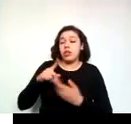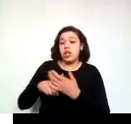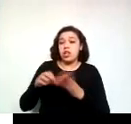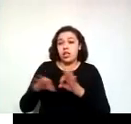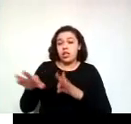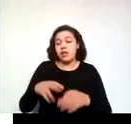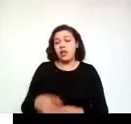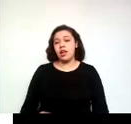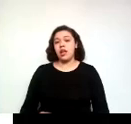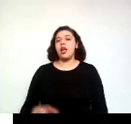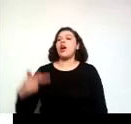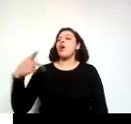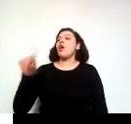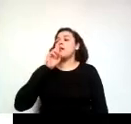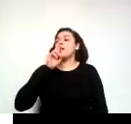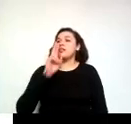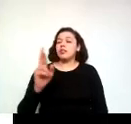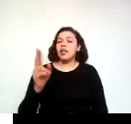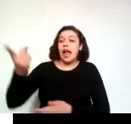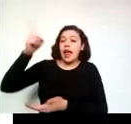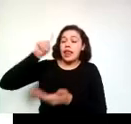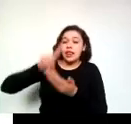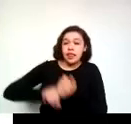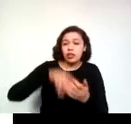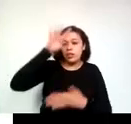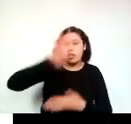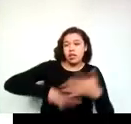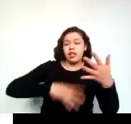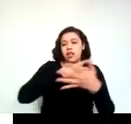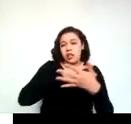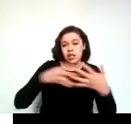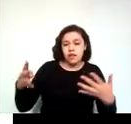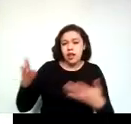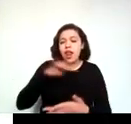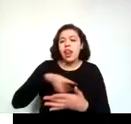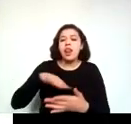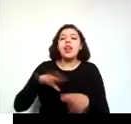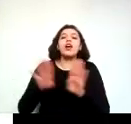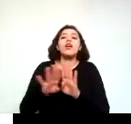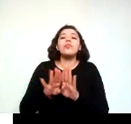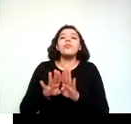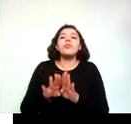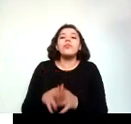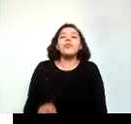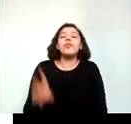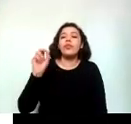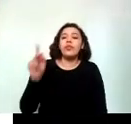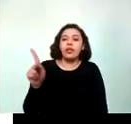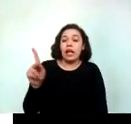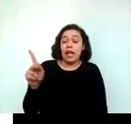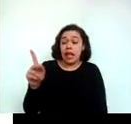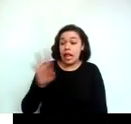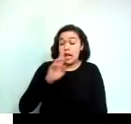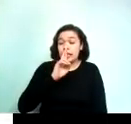ubica su resultado dentro de la siguiente tabla. ¿Y cómo se lee esta tablita? Dice, ok, si el resultado